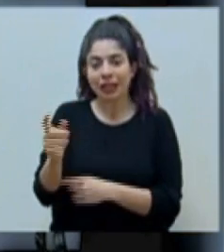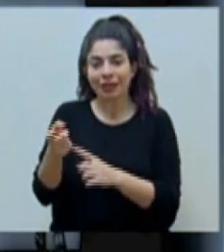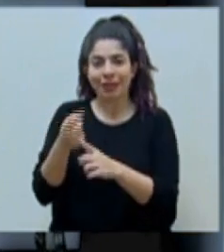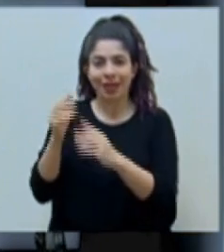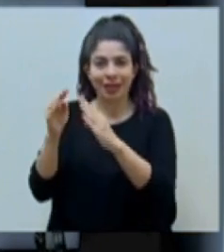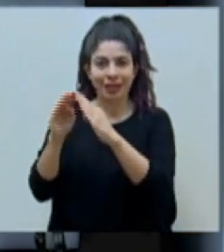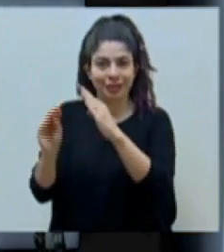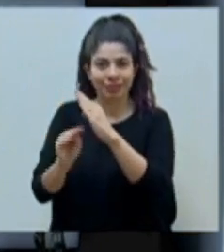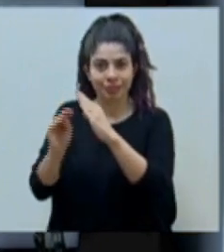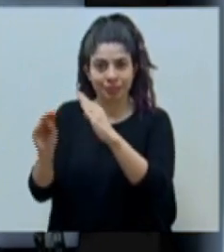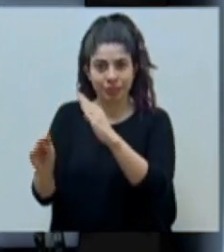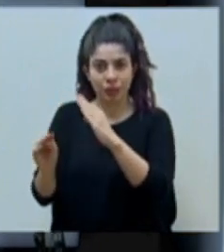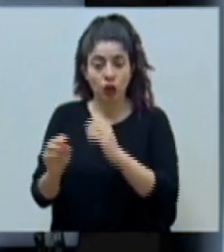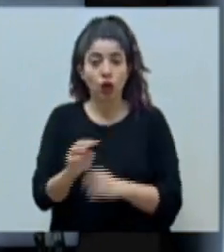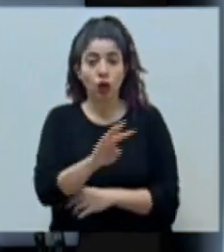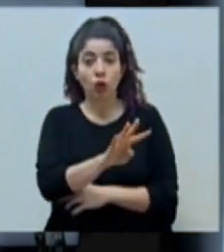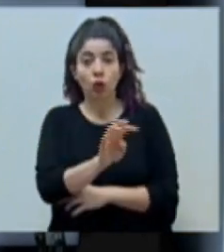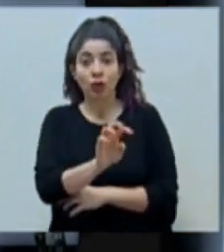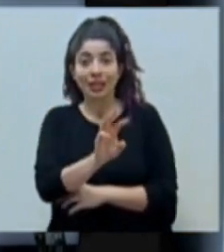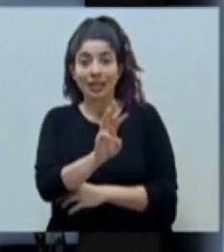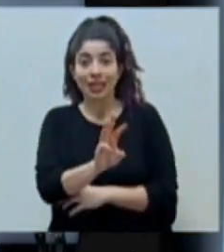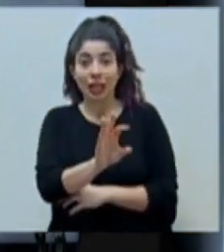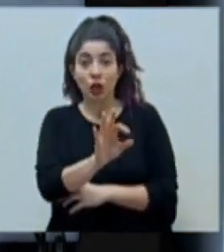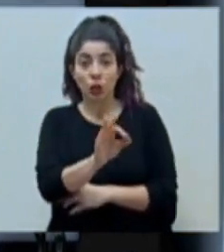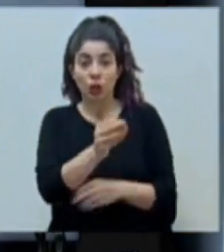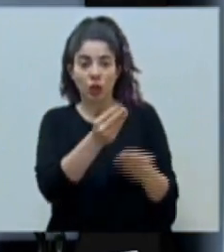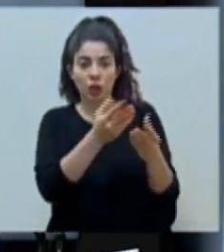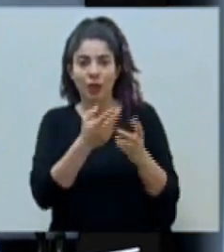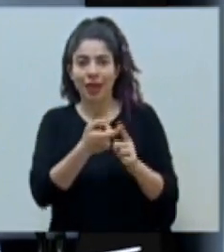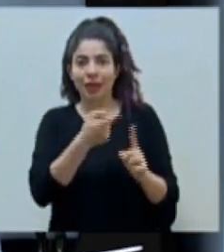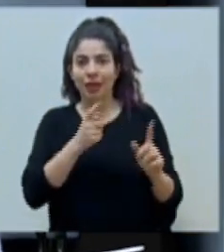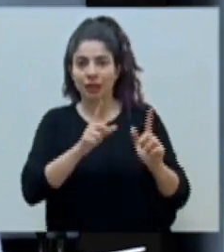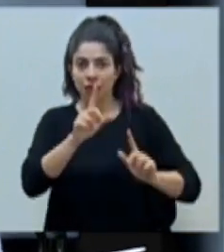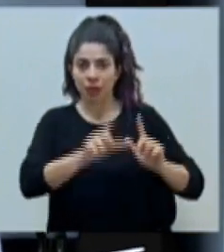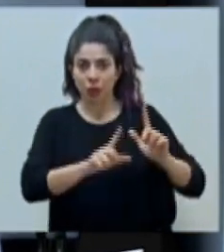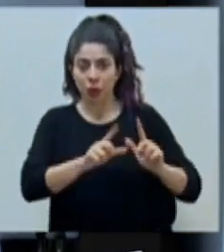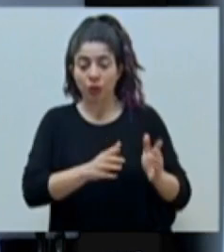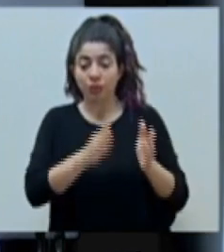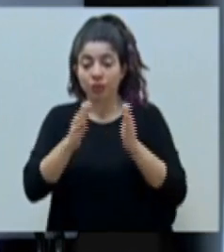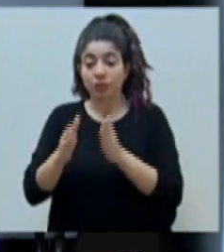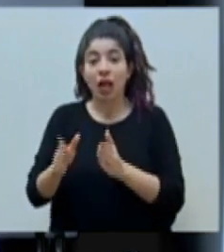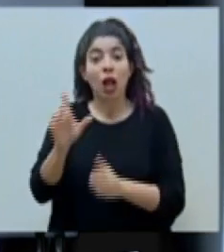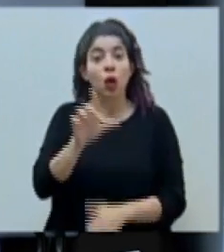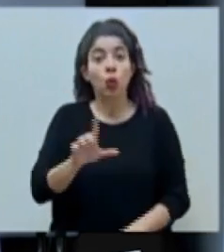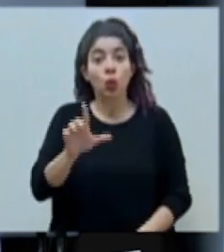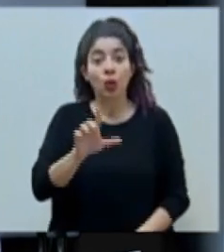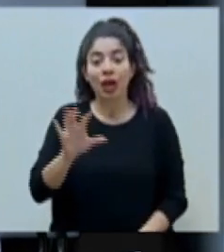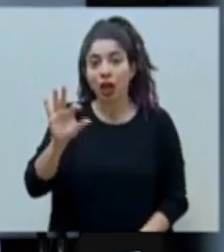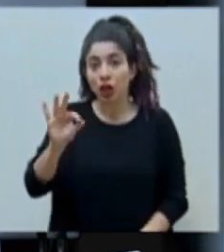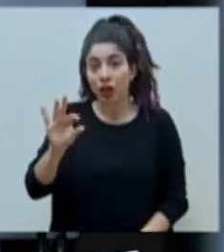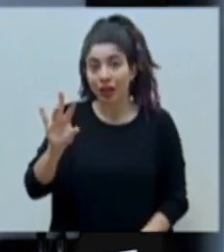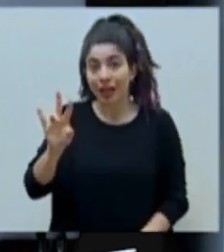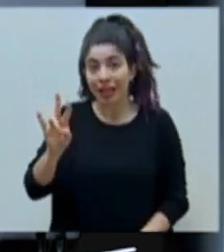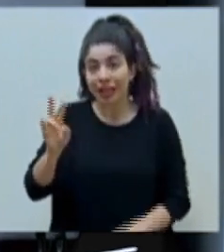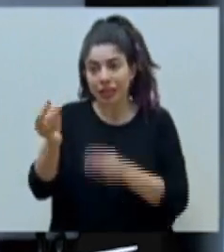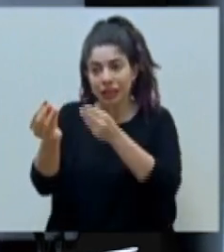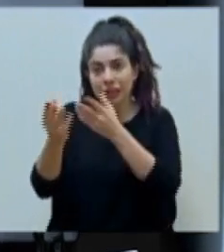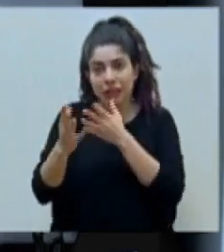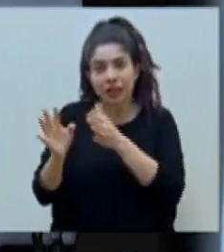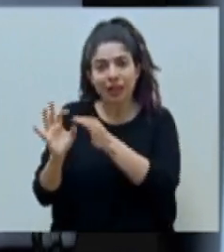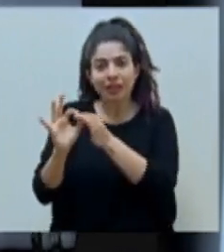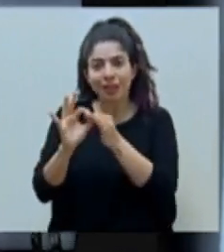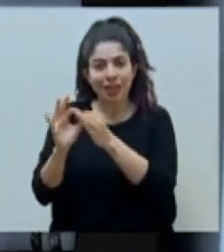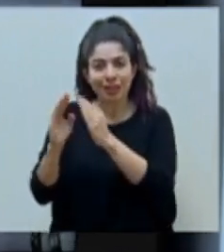diagnosticados por nexo epidemiológico y 469 por laboratorio. El día lunes, 97 fueron diagnosticados por